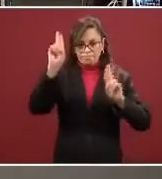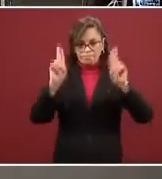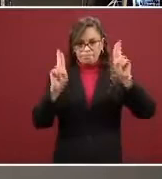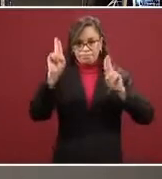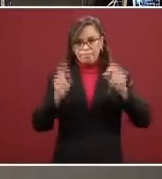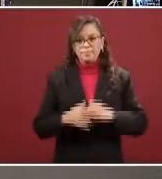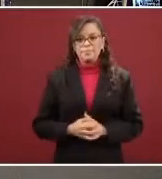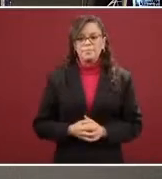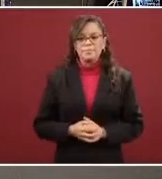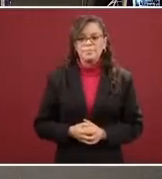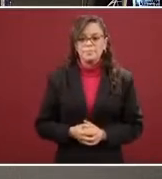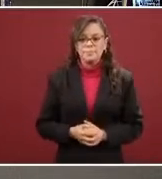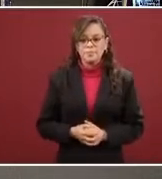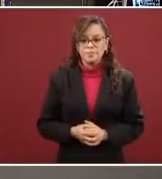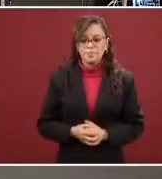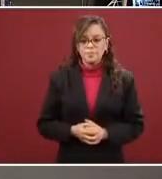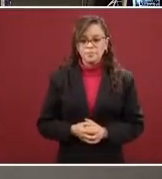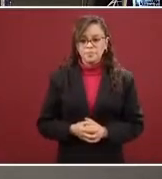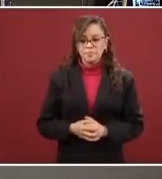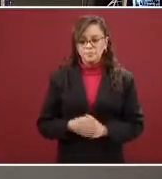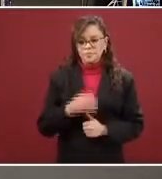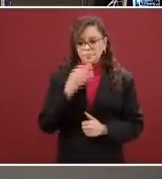luego una pregunta aquí y ahorita seguimos. Por favor.